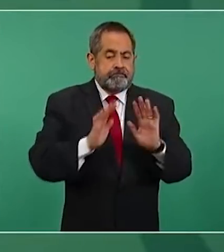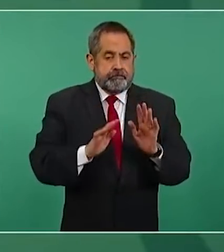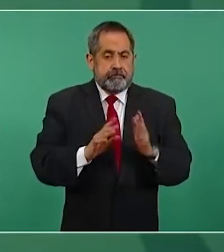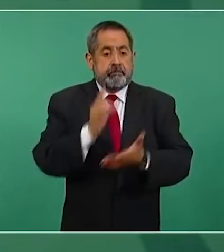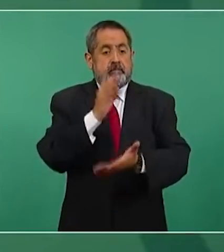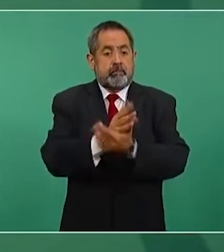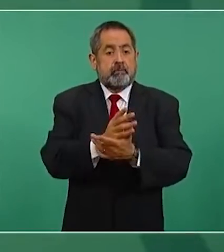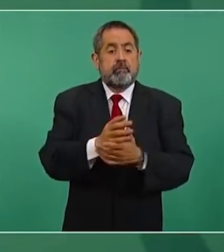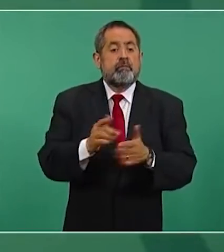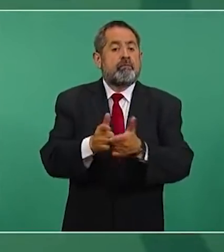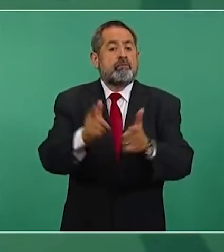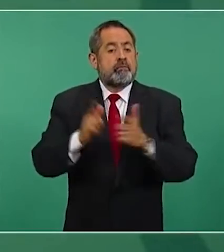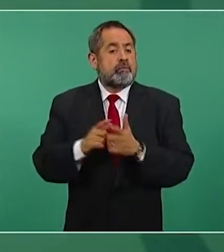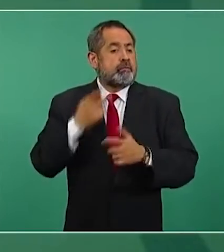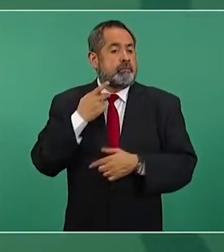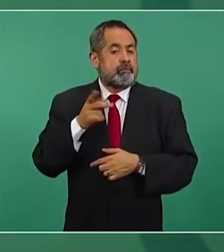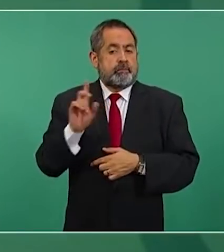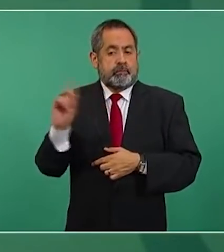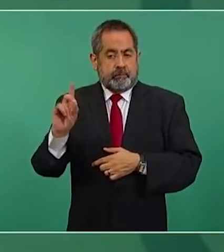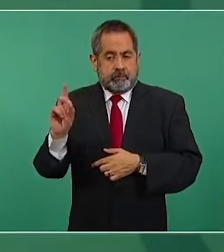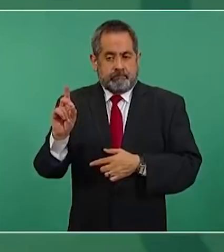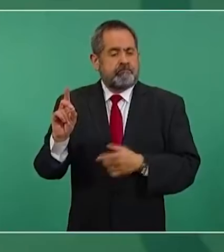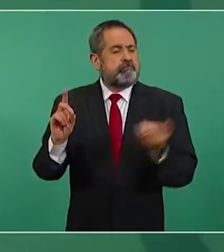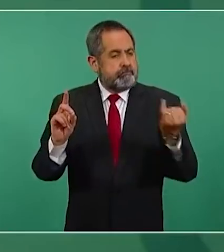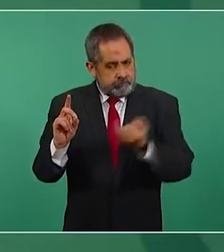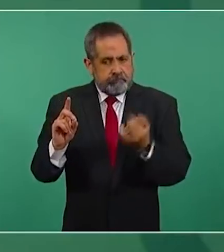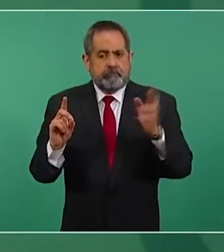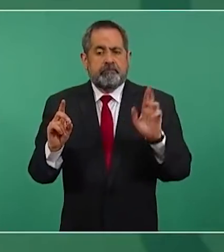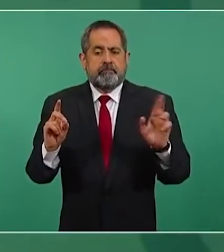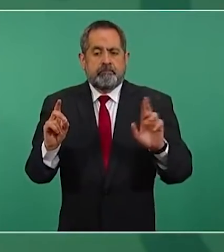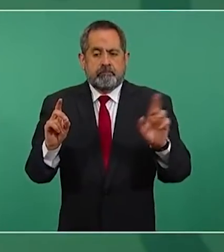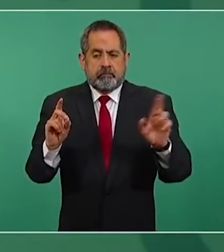partido demócrata sino también del partido republicano